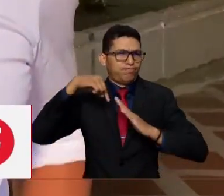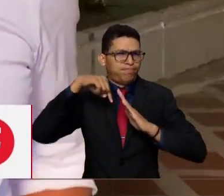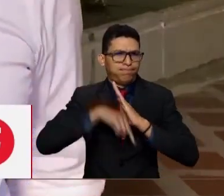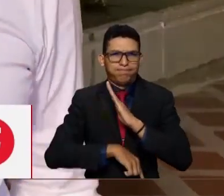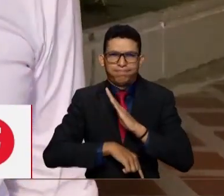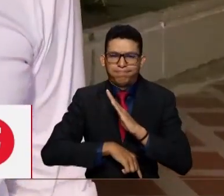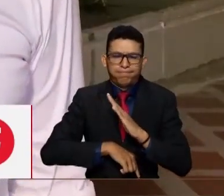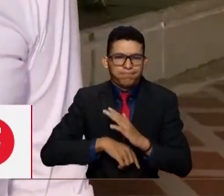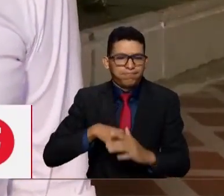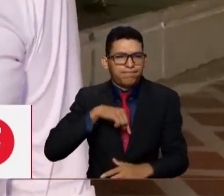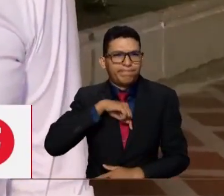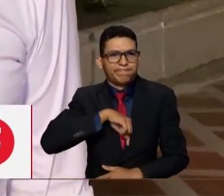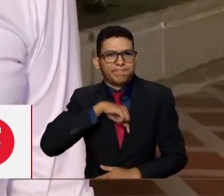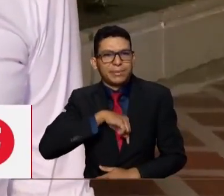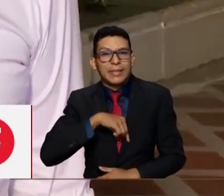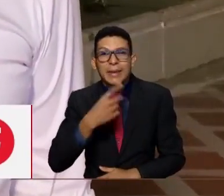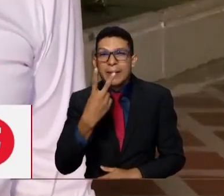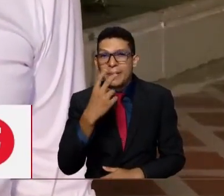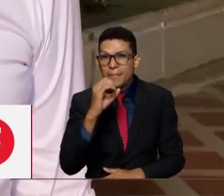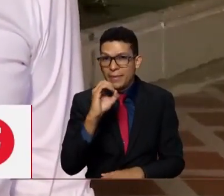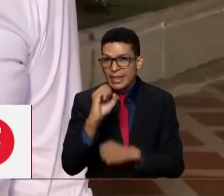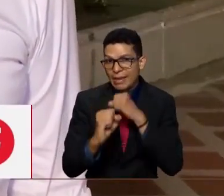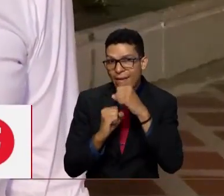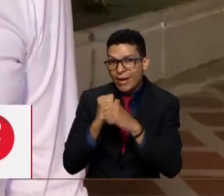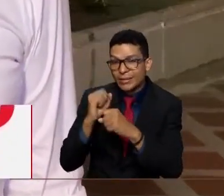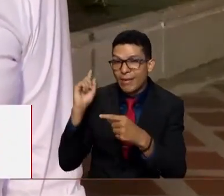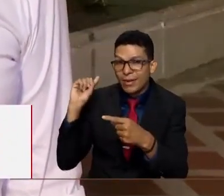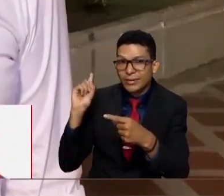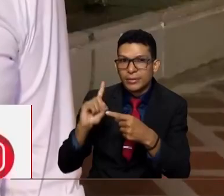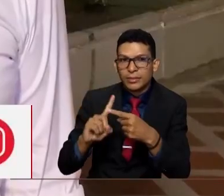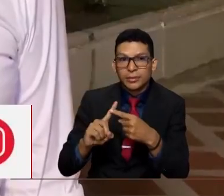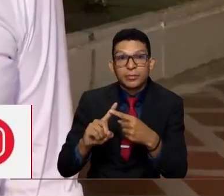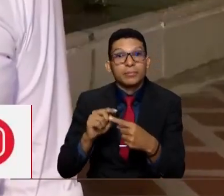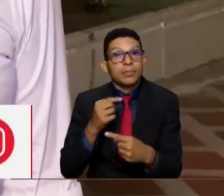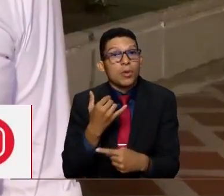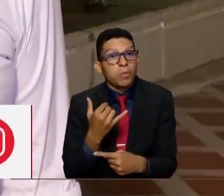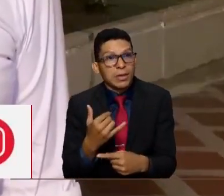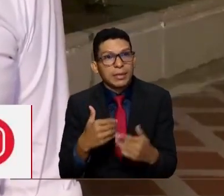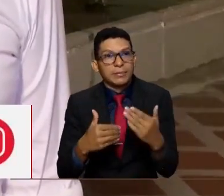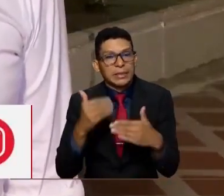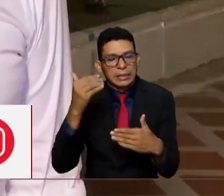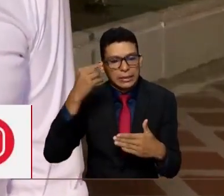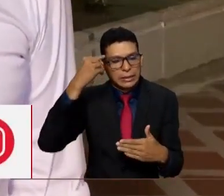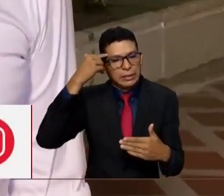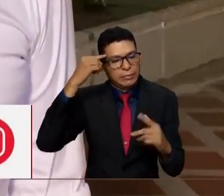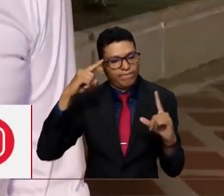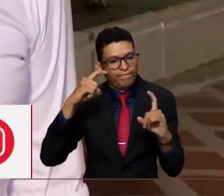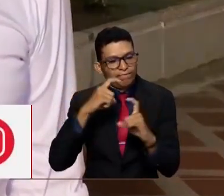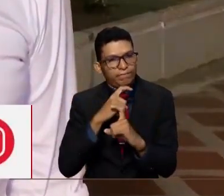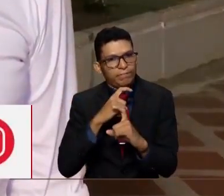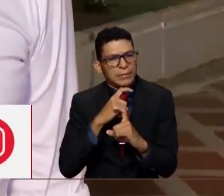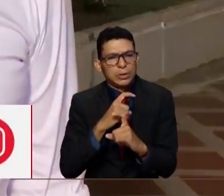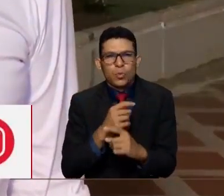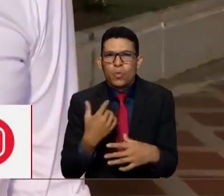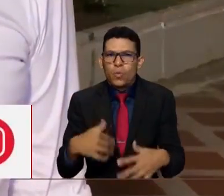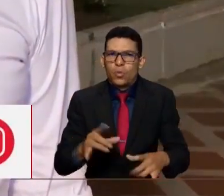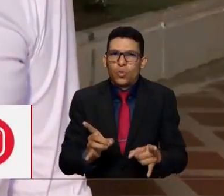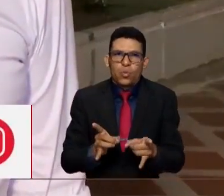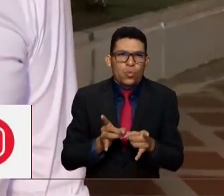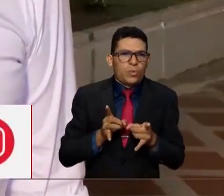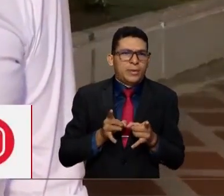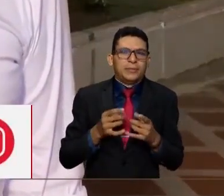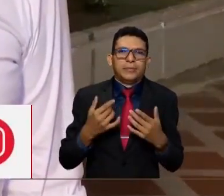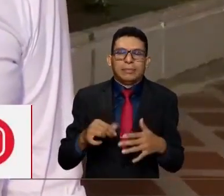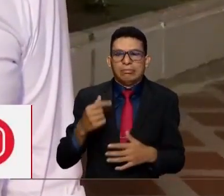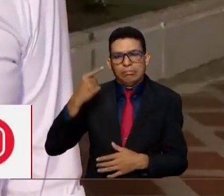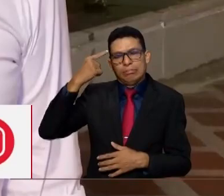20 años. Bueno, cuando ya empiezan a pasar estas cosas, pues termina uno ya conmovido, mirando hacia atrás,